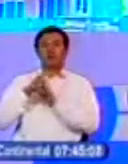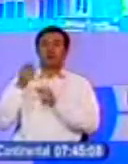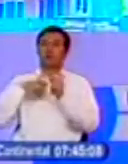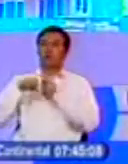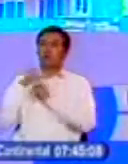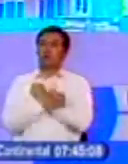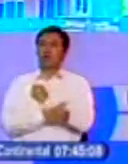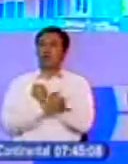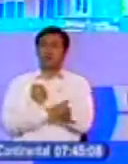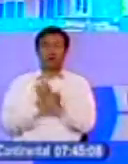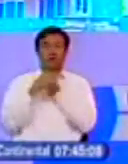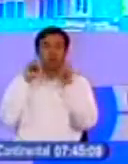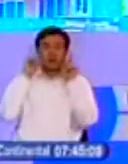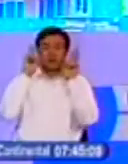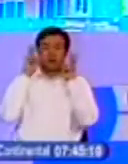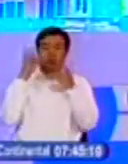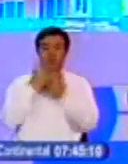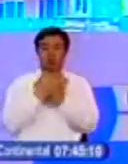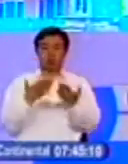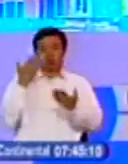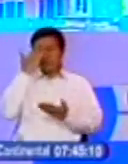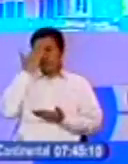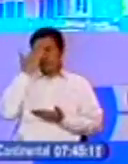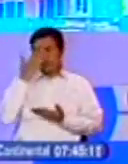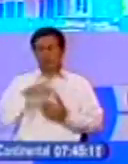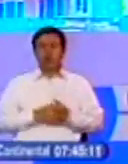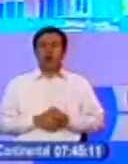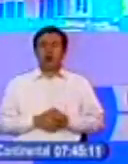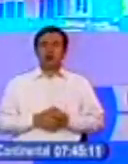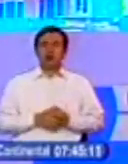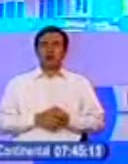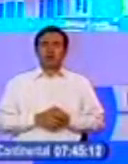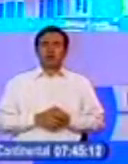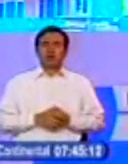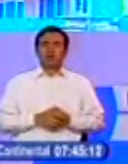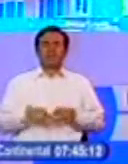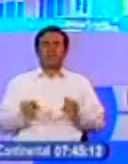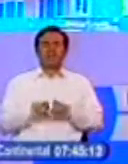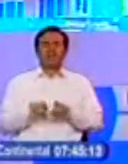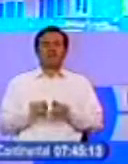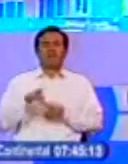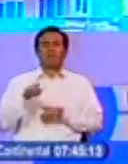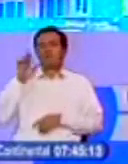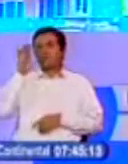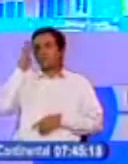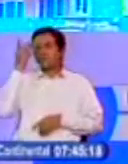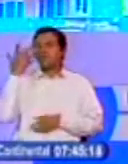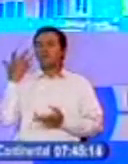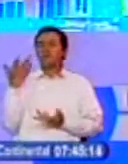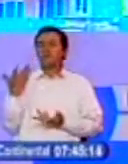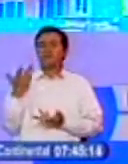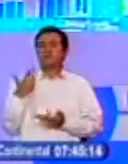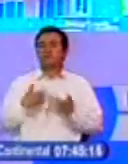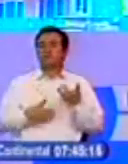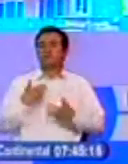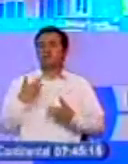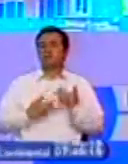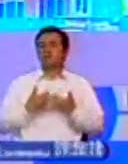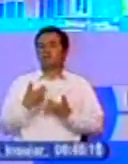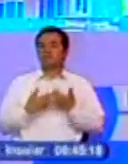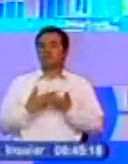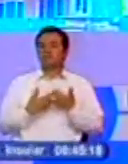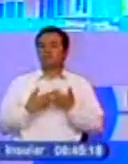están complicadas por el escenario macroeconómico externo y también por una presión sobre el empleo de